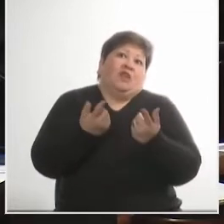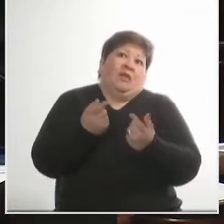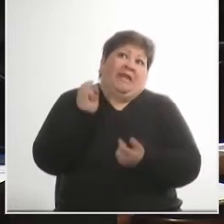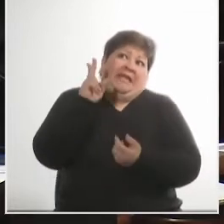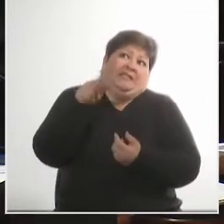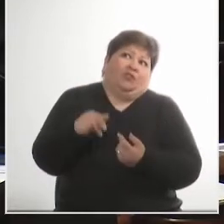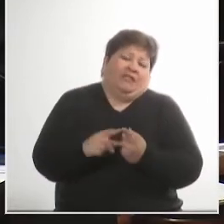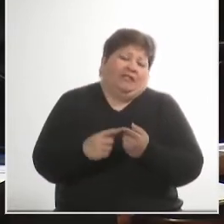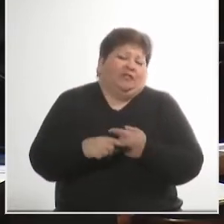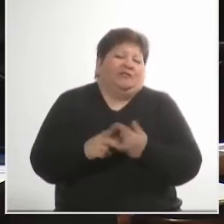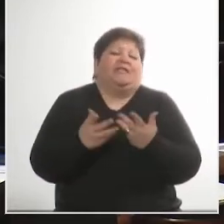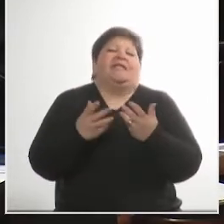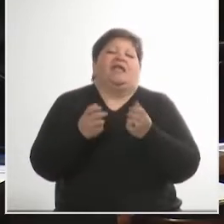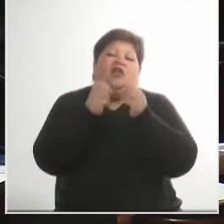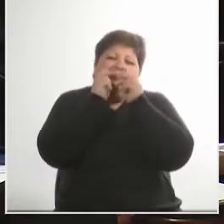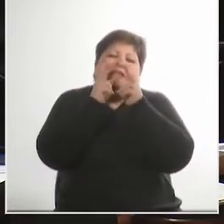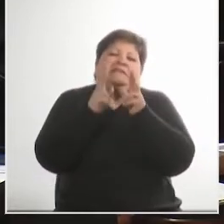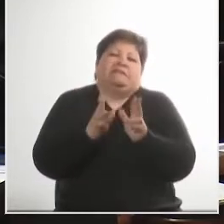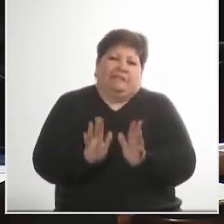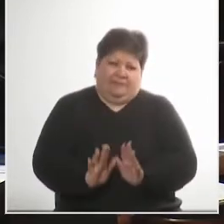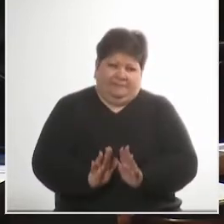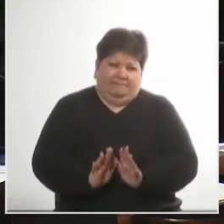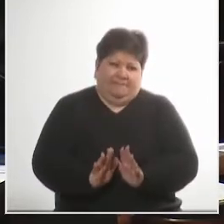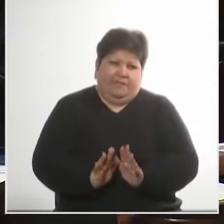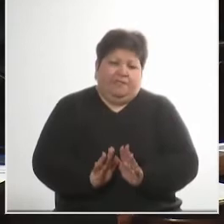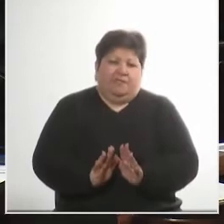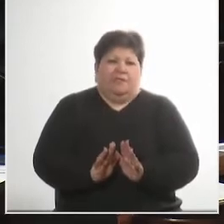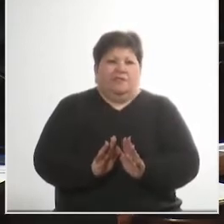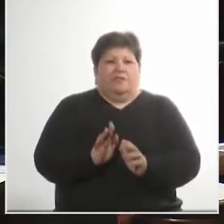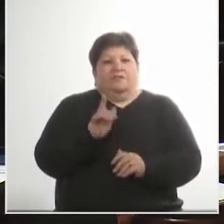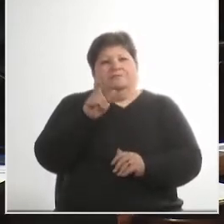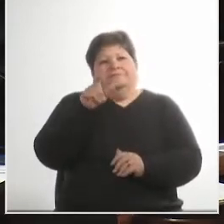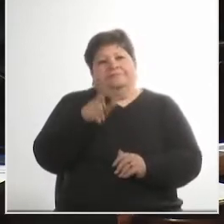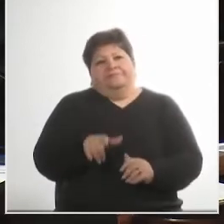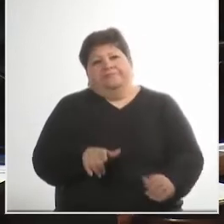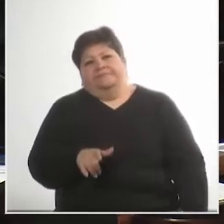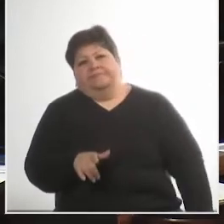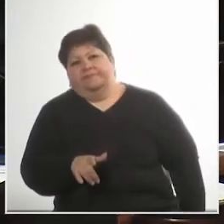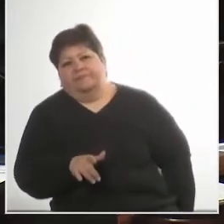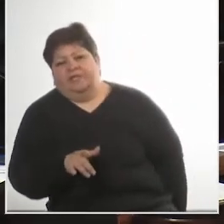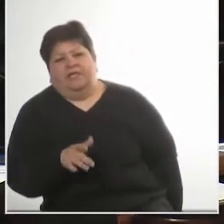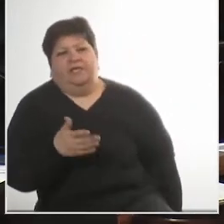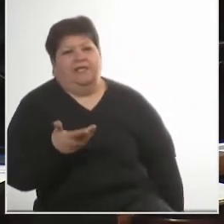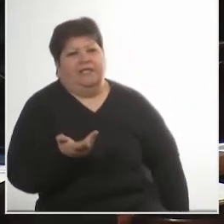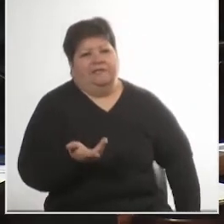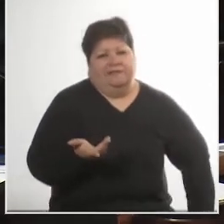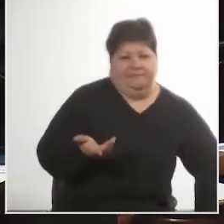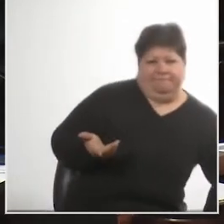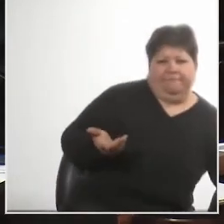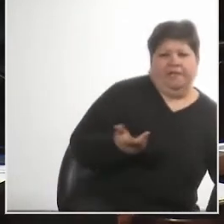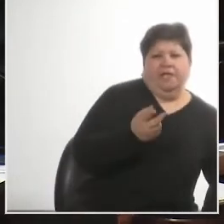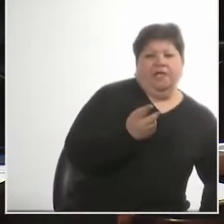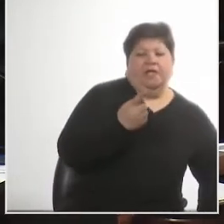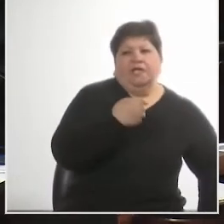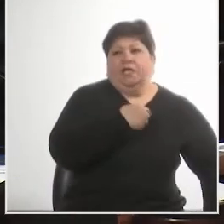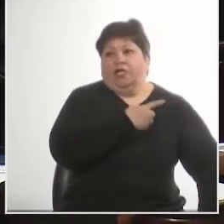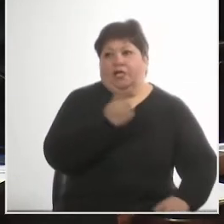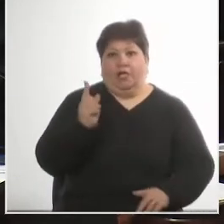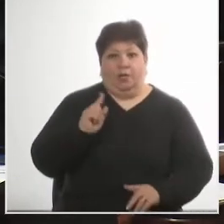precisión. Creo que nadie en su sano juicio puede estar en contra de la protección del medio ambiente.